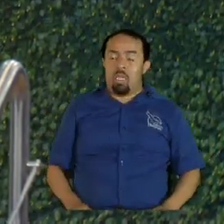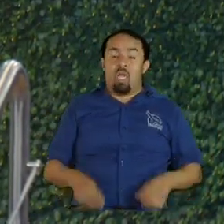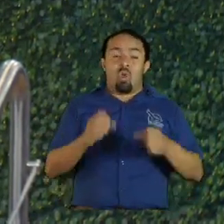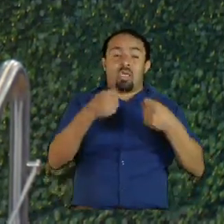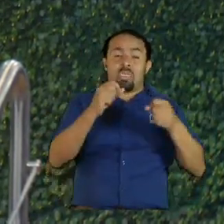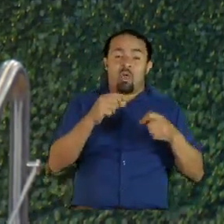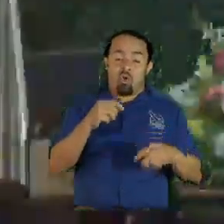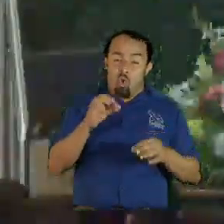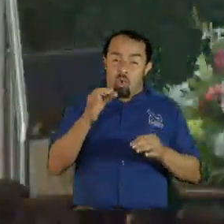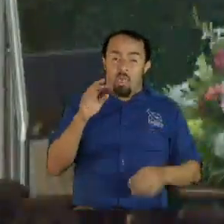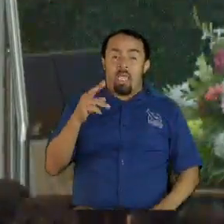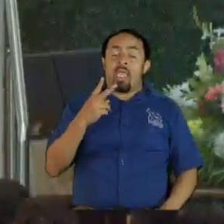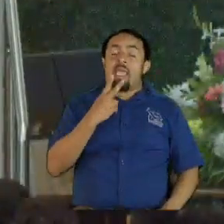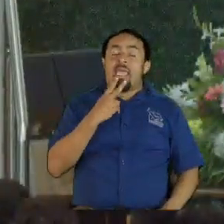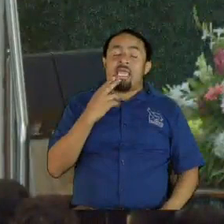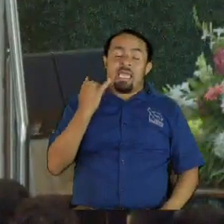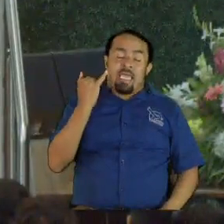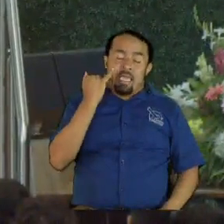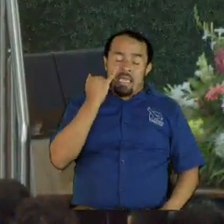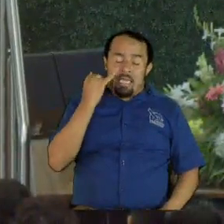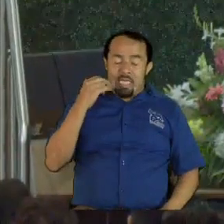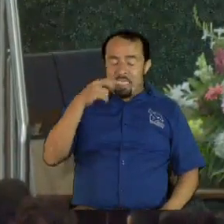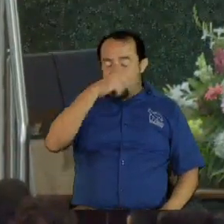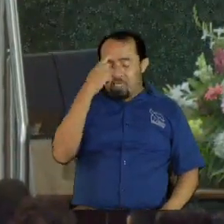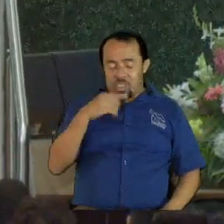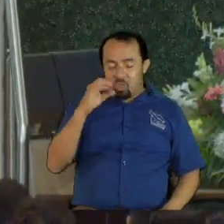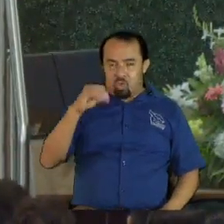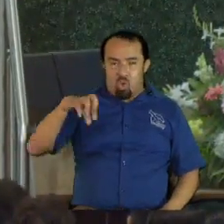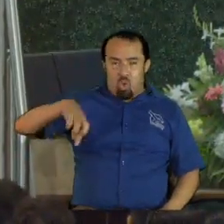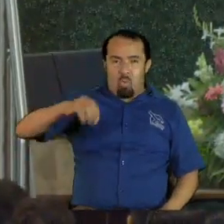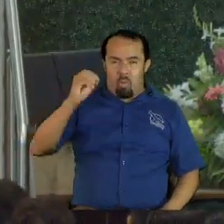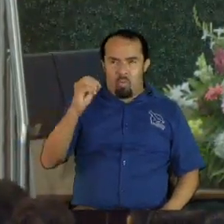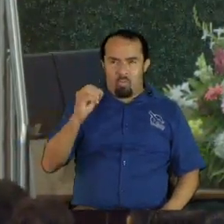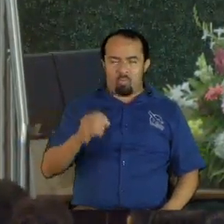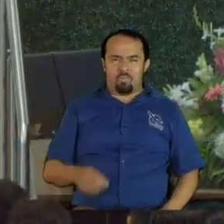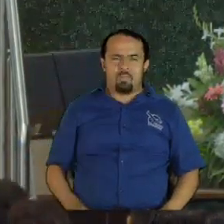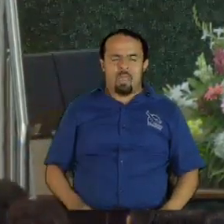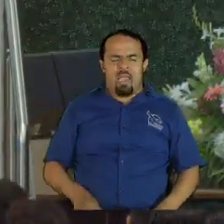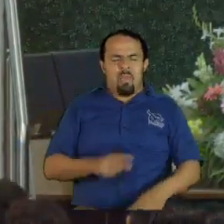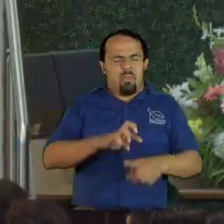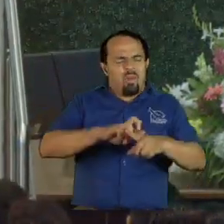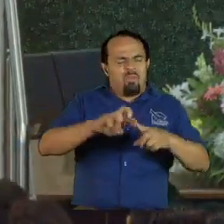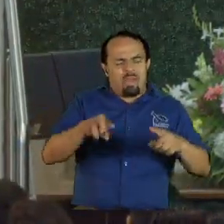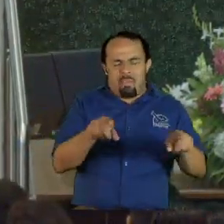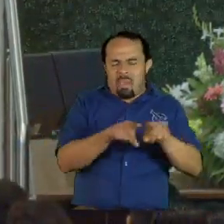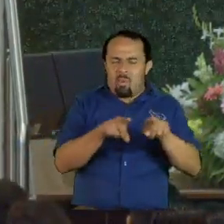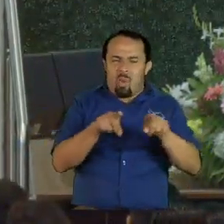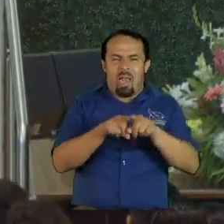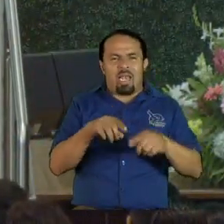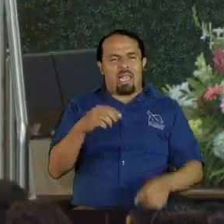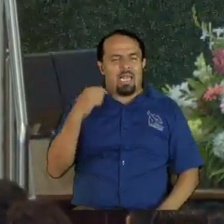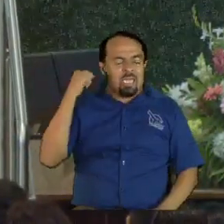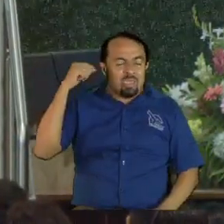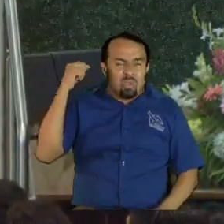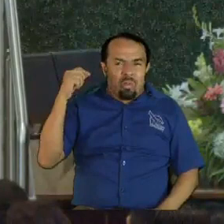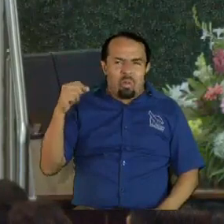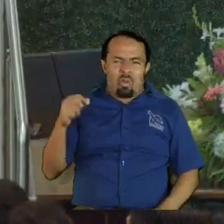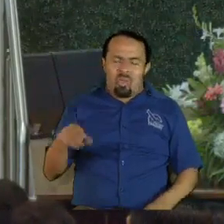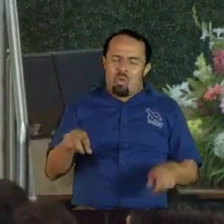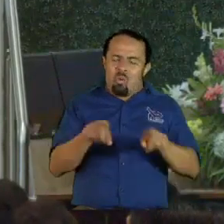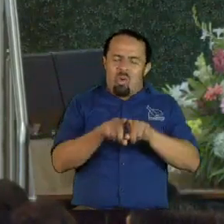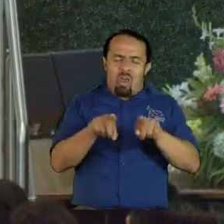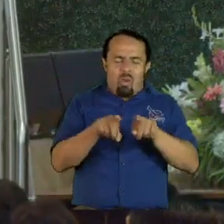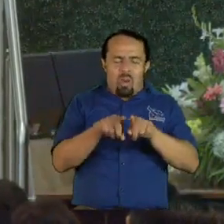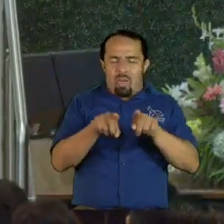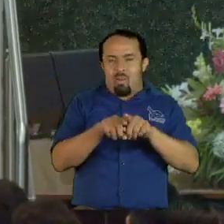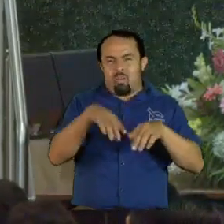Ellos agarraron hisopo. Purifícame con hisopo, está diciendo, así como le pusiste sangre a la puerta de las casas en